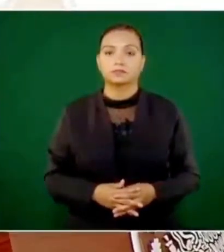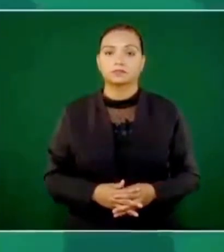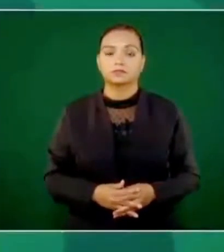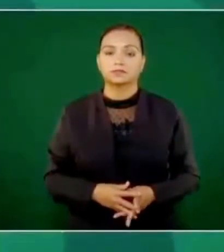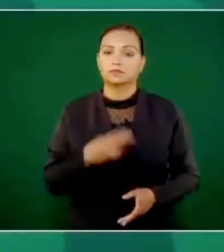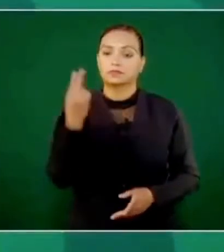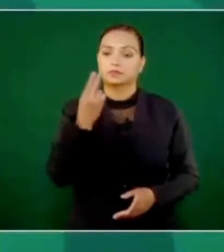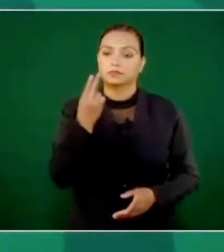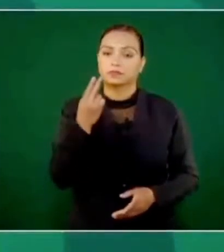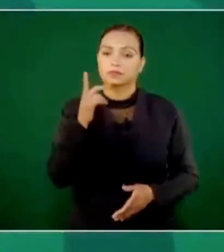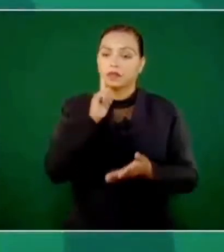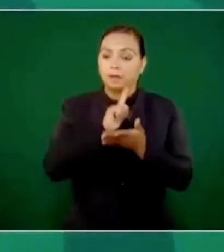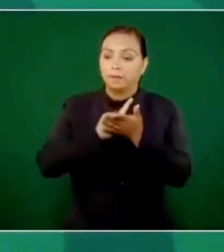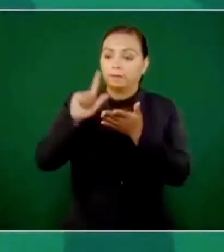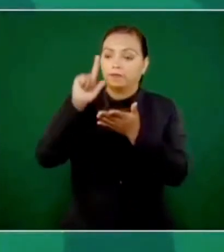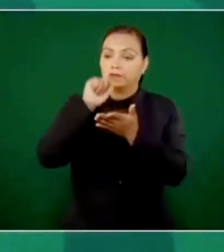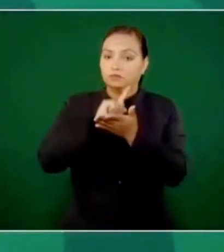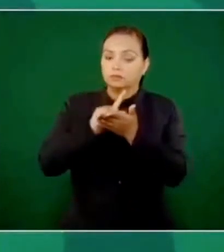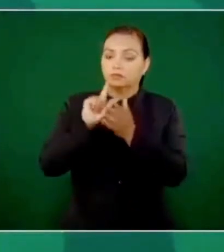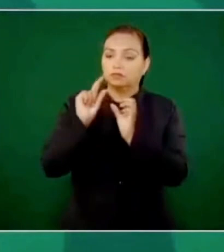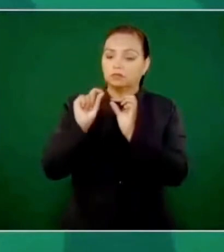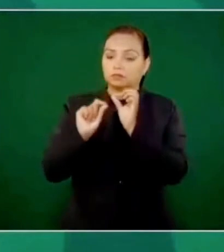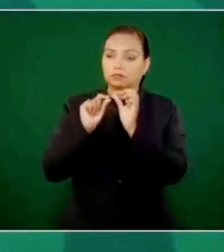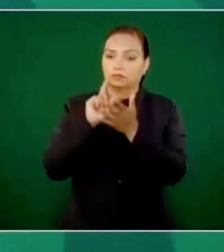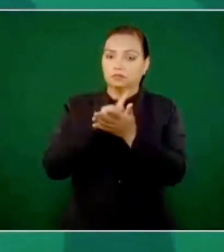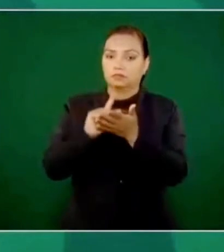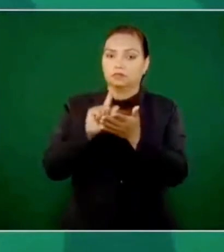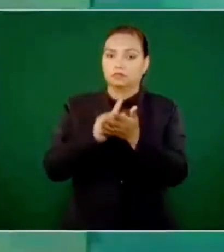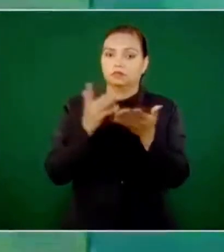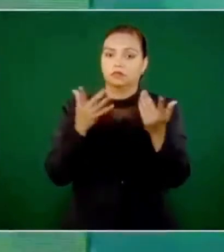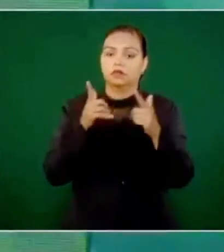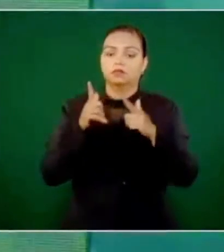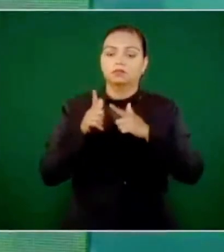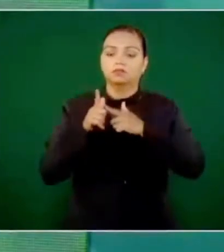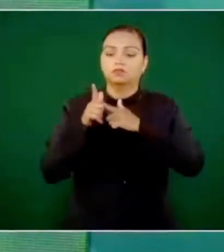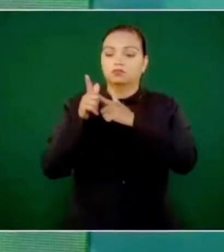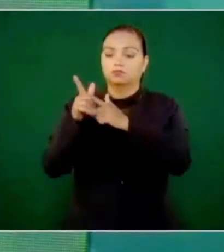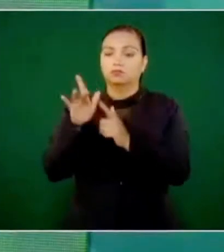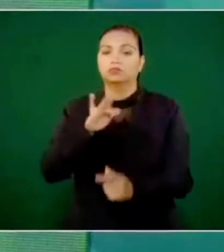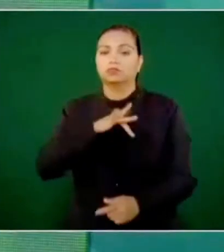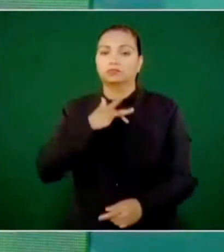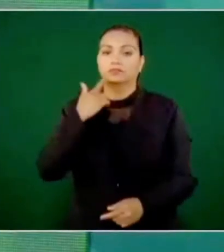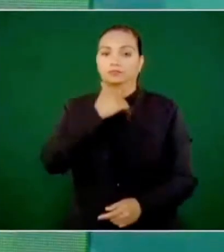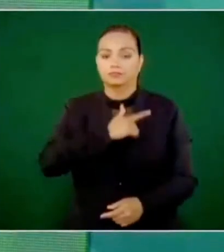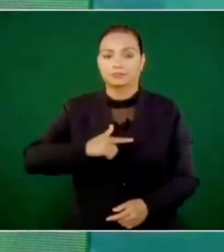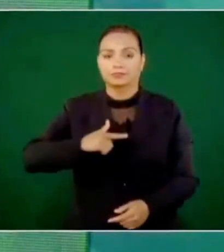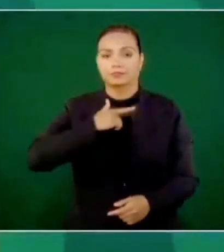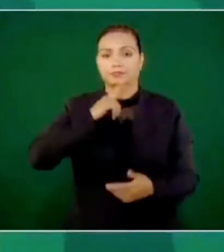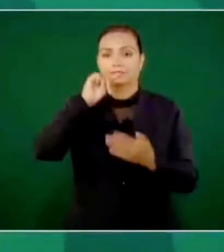tenemos que ir limpiando. Y se ha ido avanzando, y a mí me da mucho gusto que en